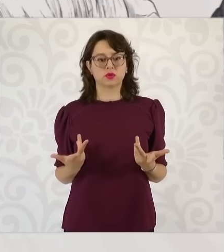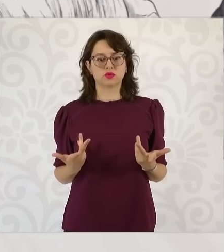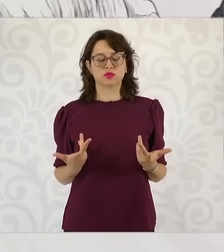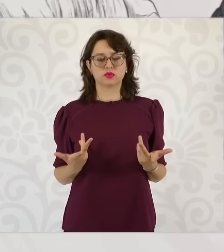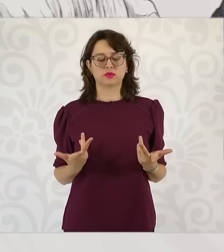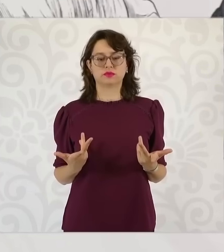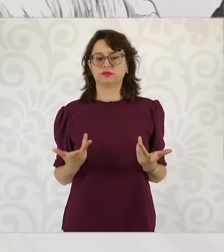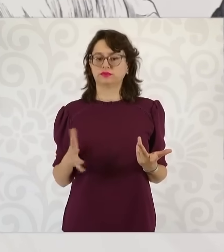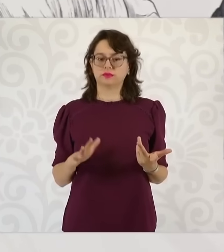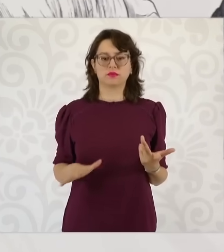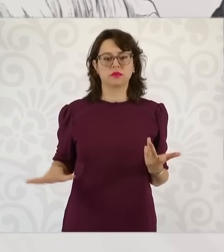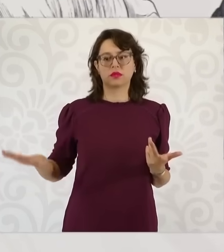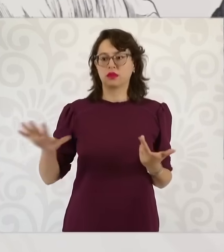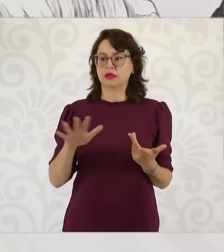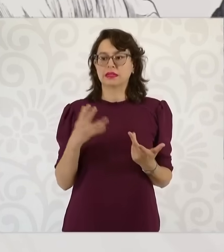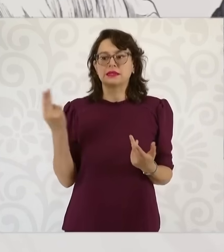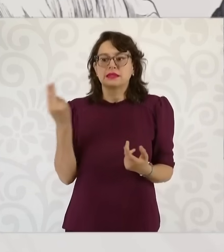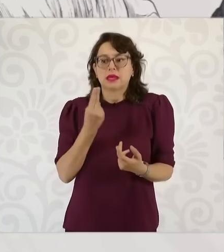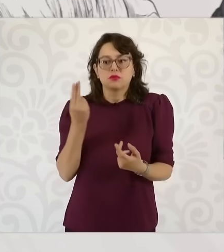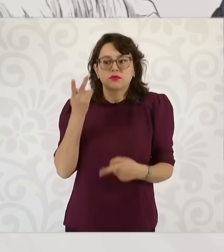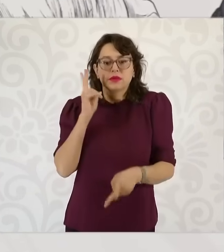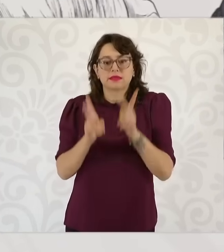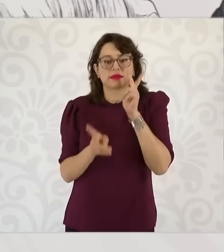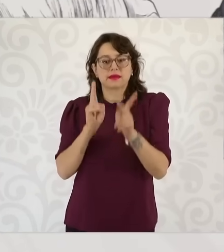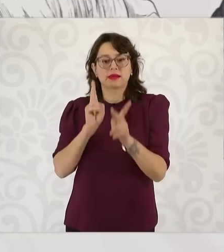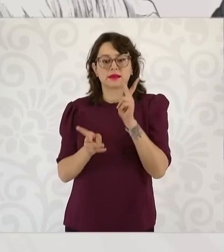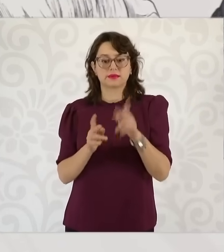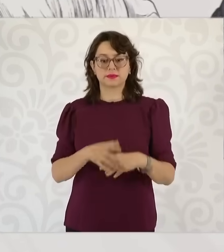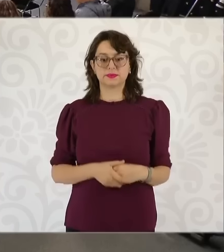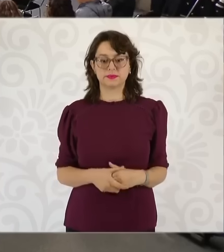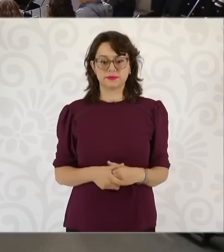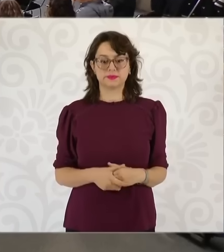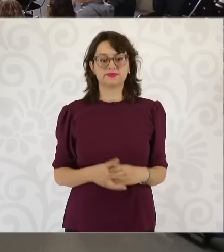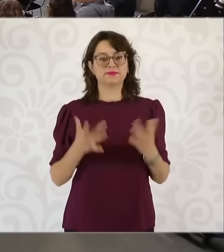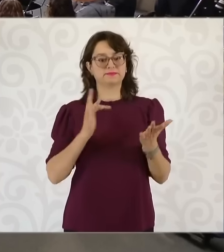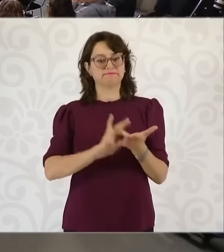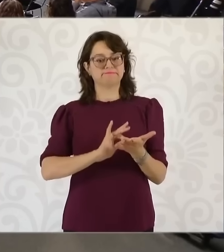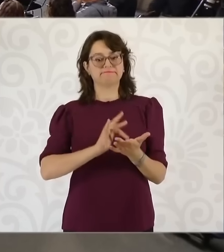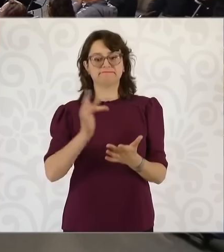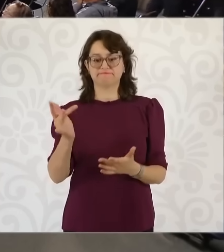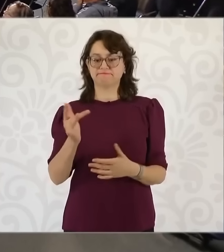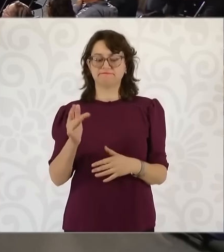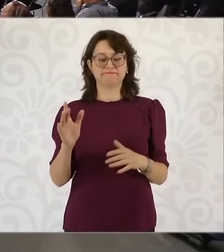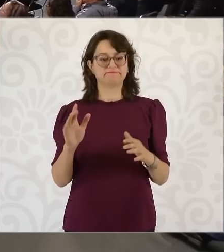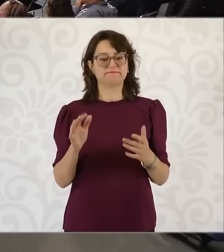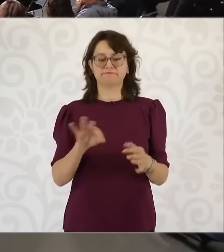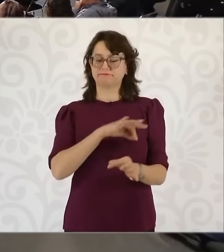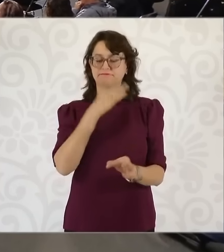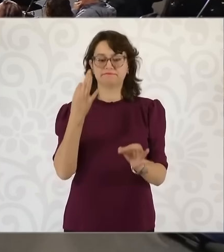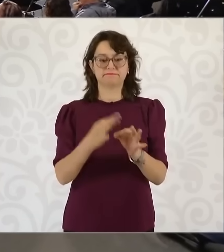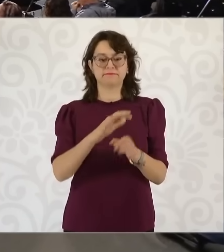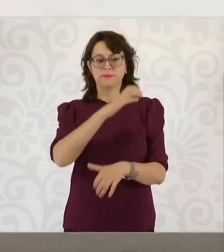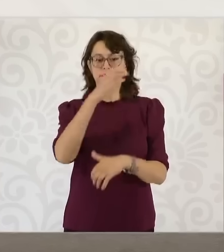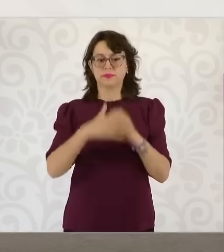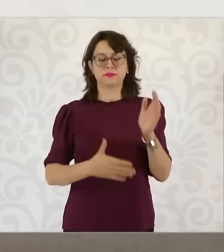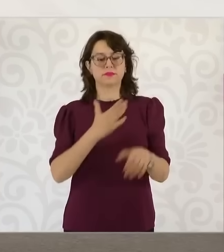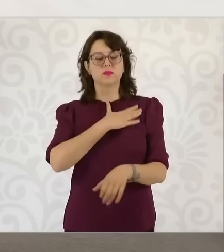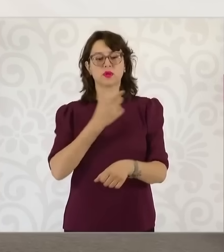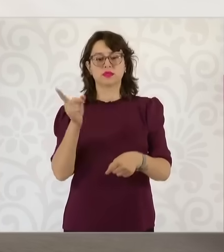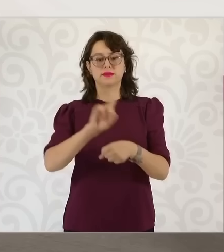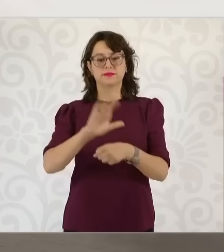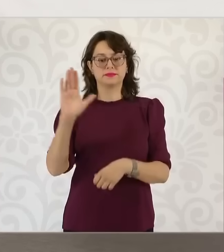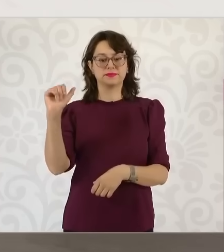la coordinadora, sentarse a dialogar. Bueno, gracias. Cerramos el día de hoy. Buenos días.